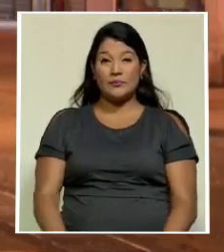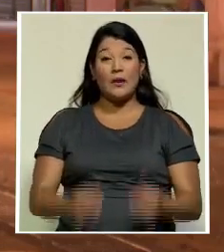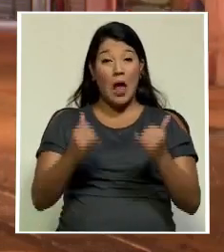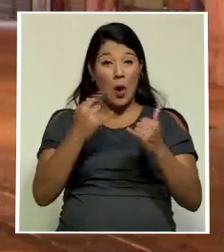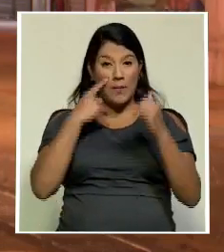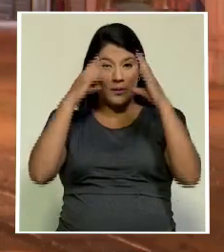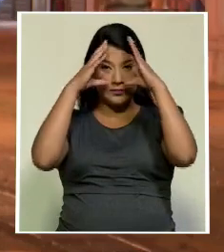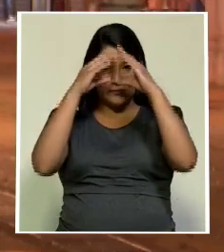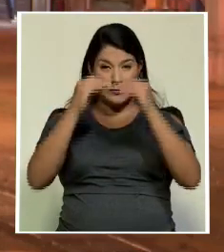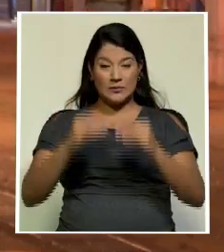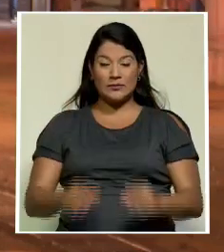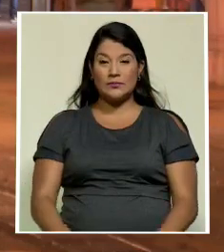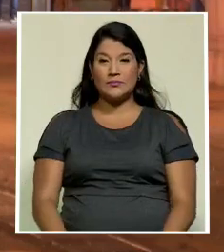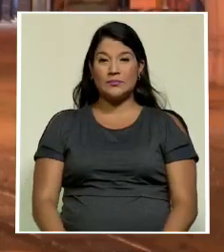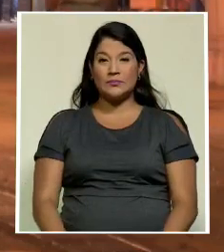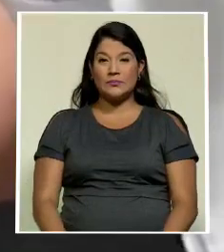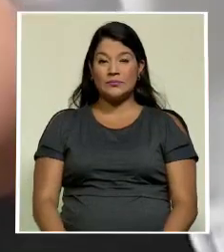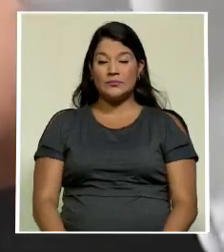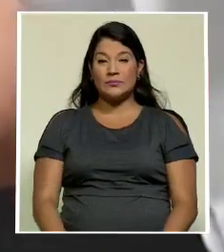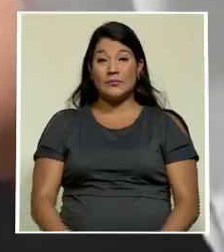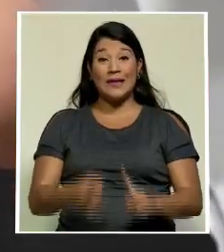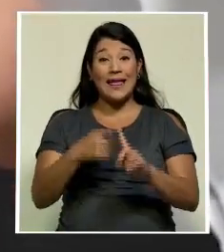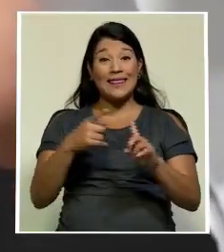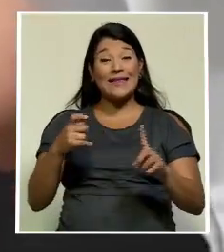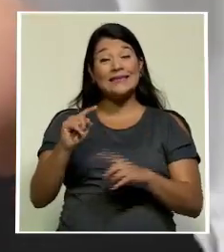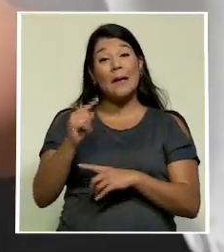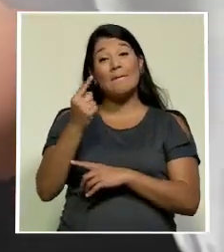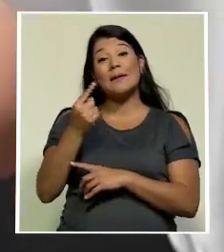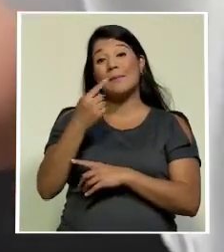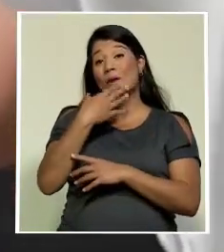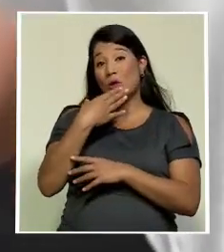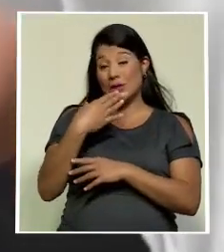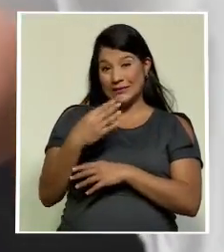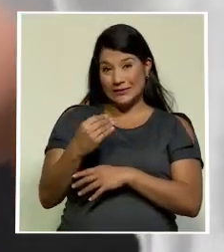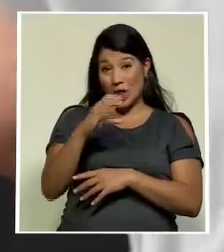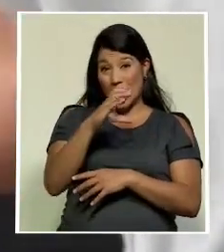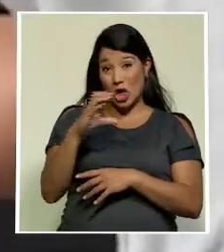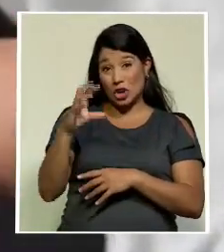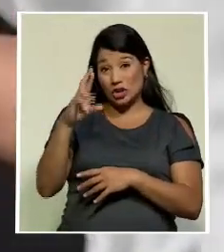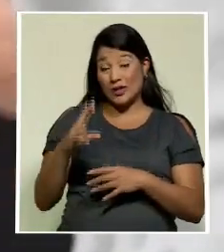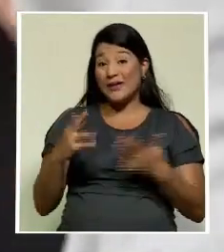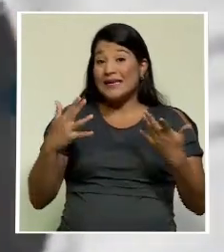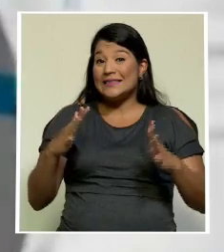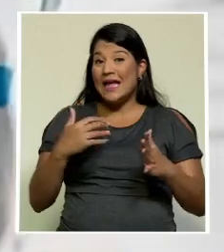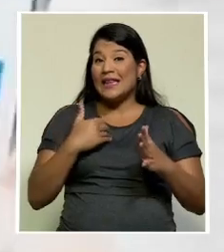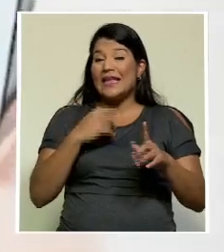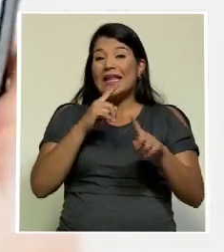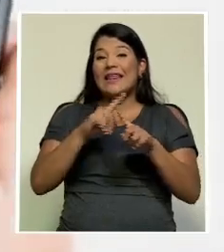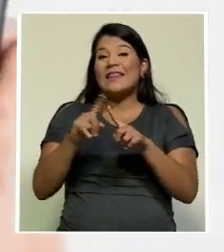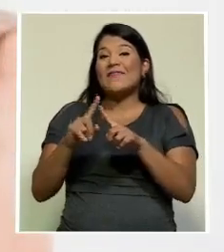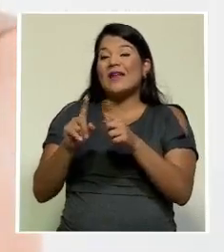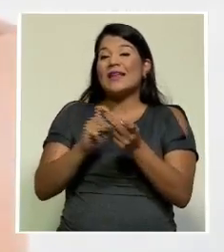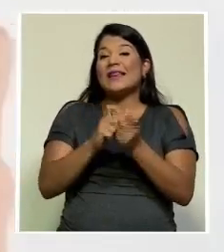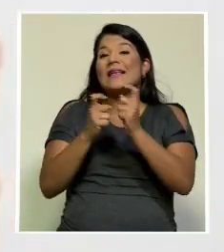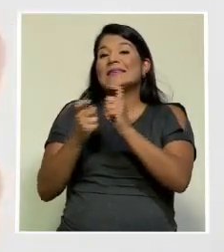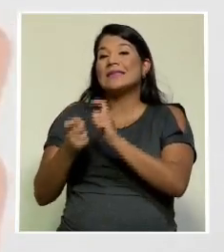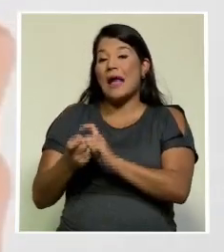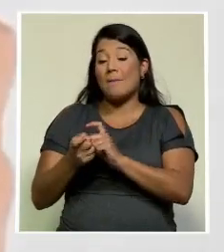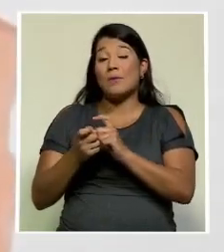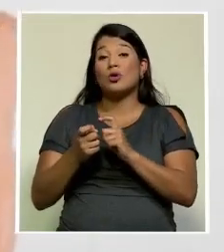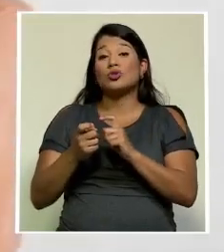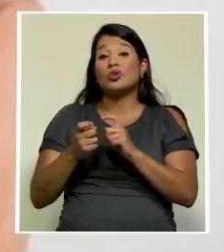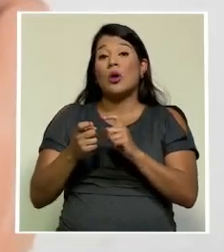información. A partir del 1 de diciembre, el país implementará una serie de medidas de adaptación con la implementación